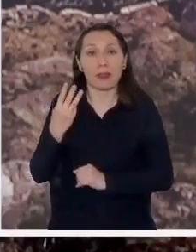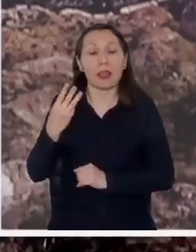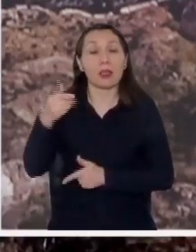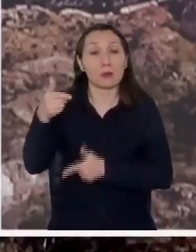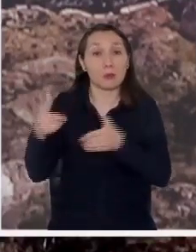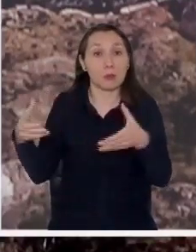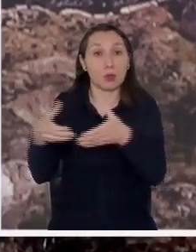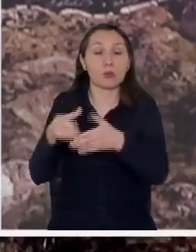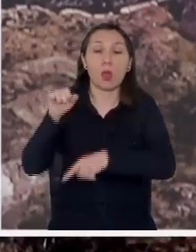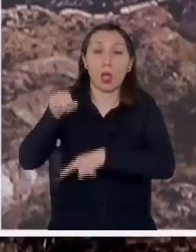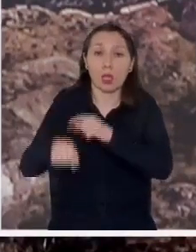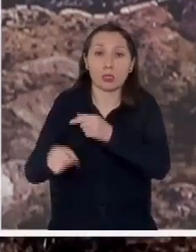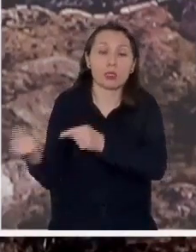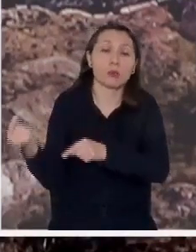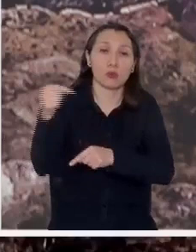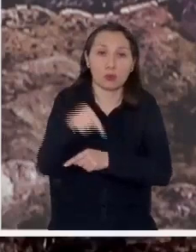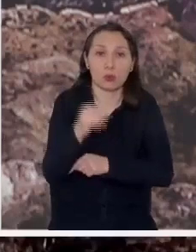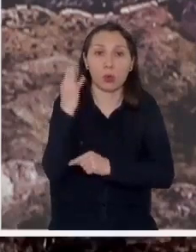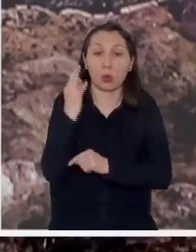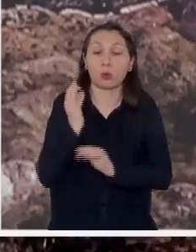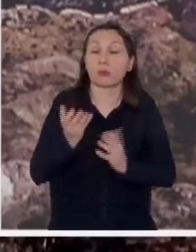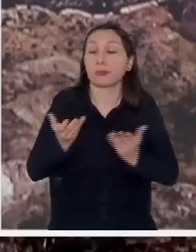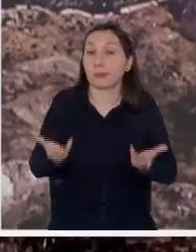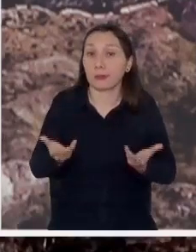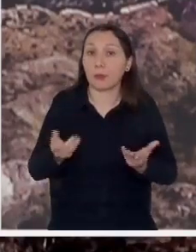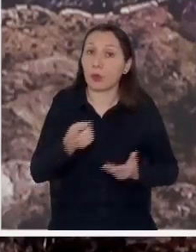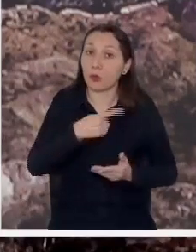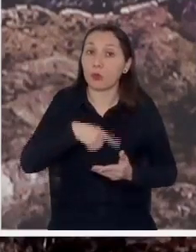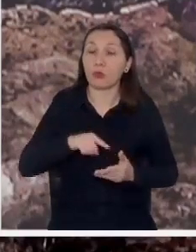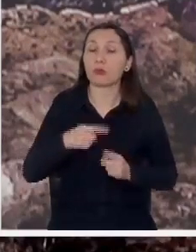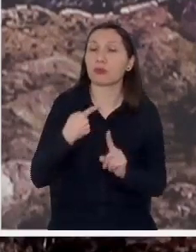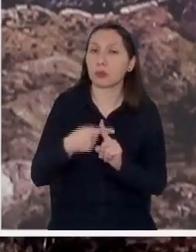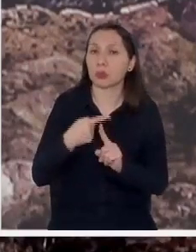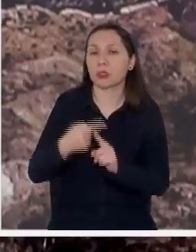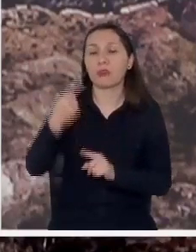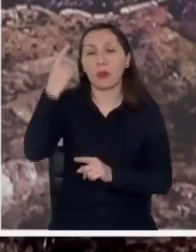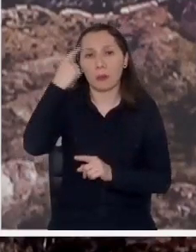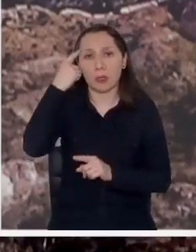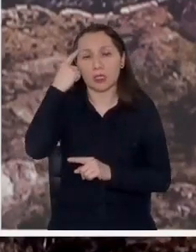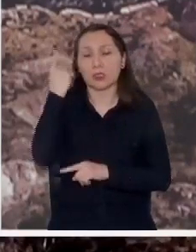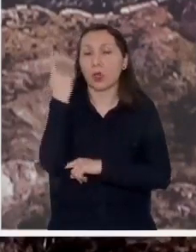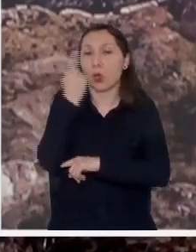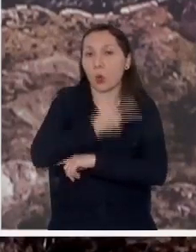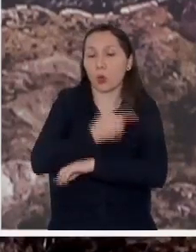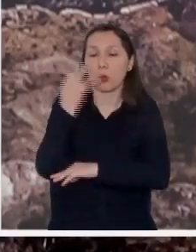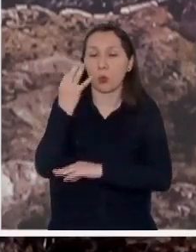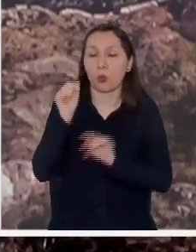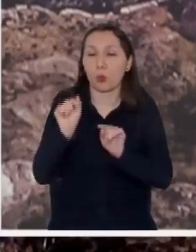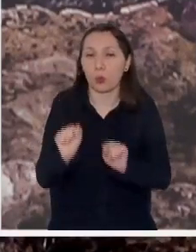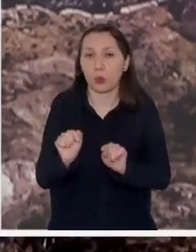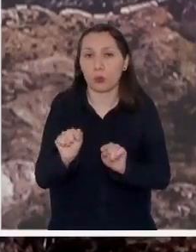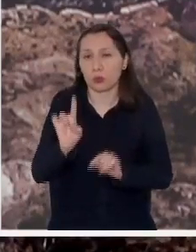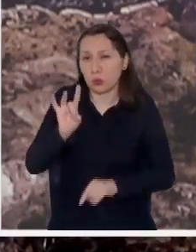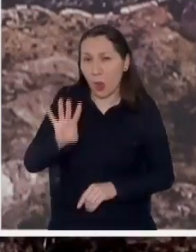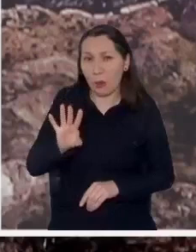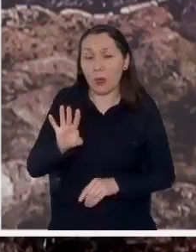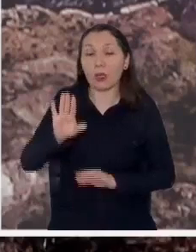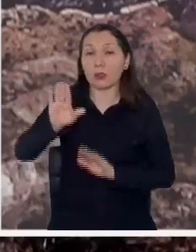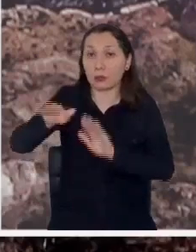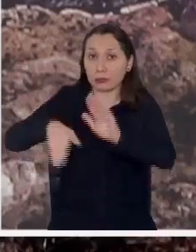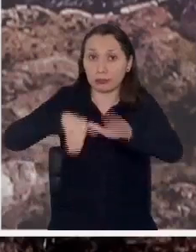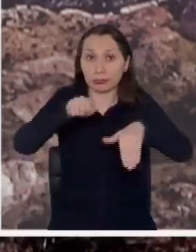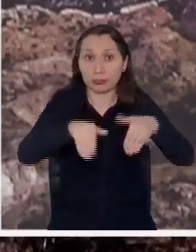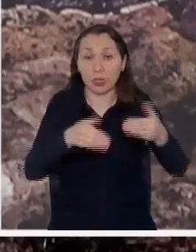invitados aceptaron concurrir por lo tanto somos más bien optimistas de esa jornada no solo por la